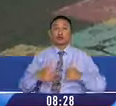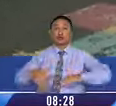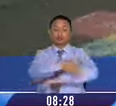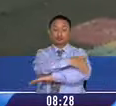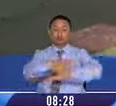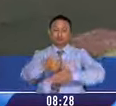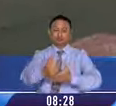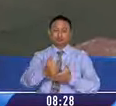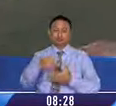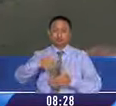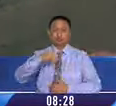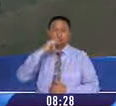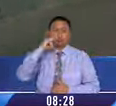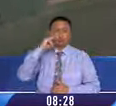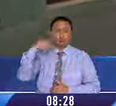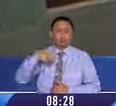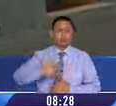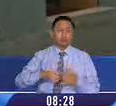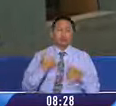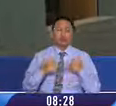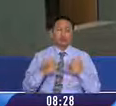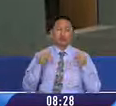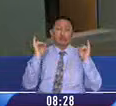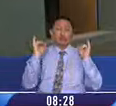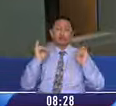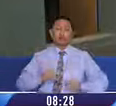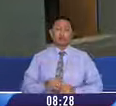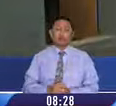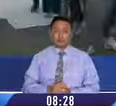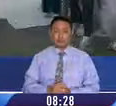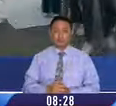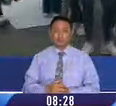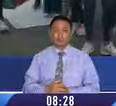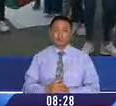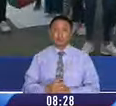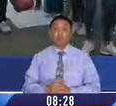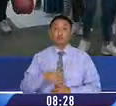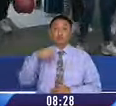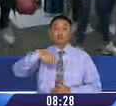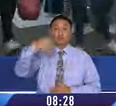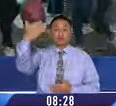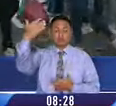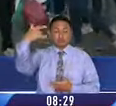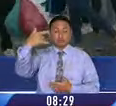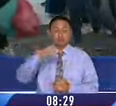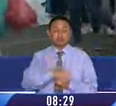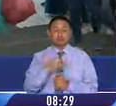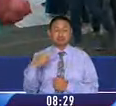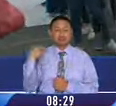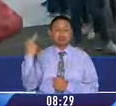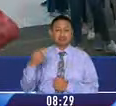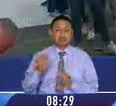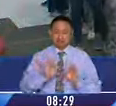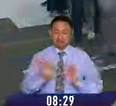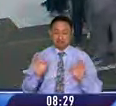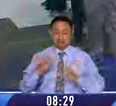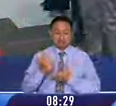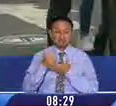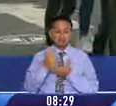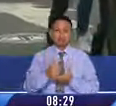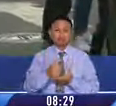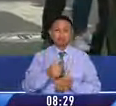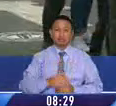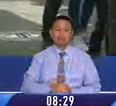han servido para que los niños salgan a jugar y divertirse de manera sana. Aquí no hay política, no hay religión, simplemente es ayudar a la